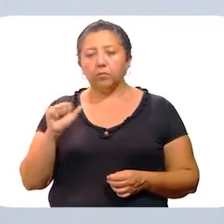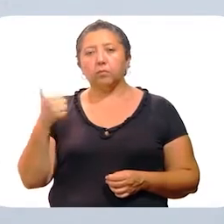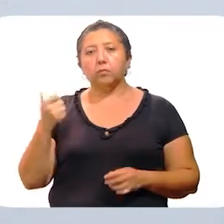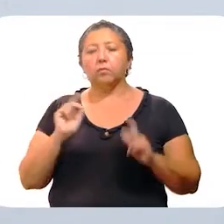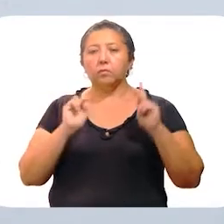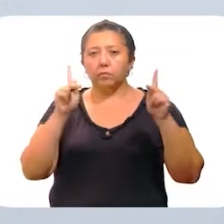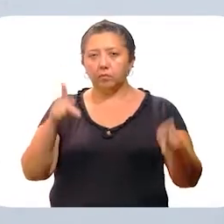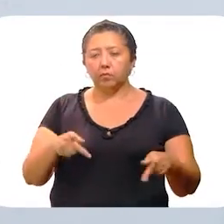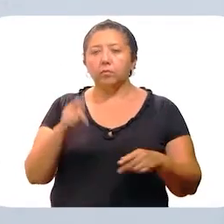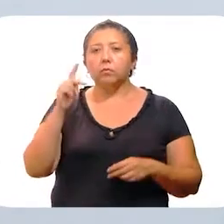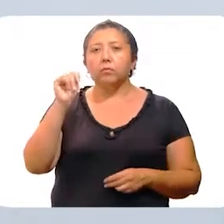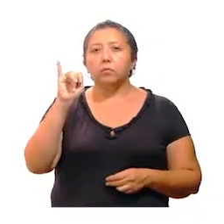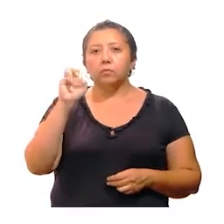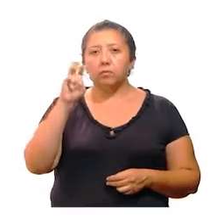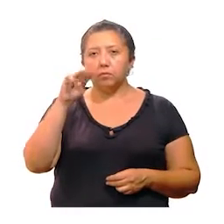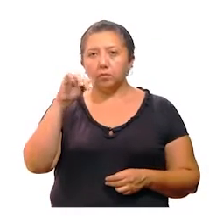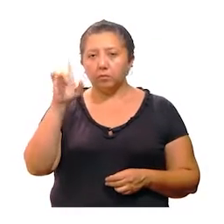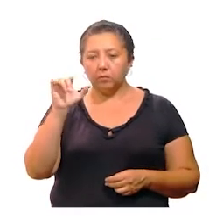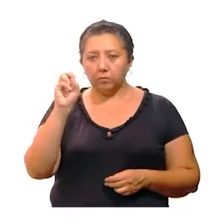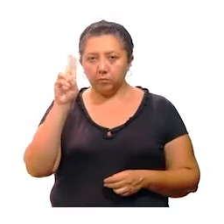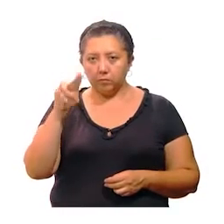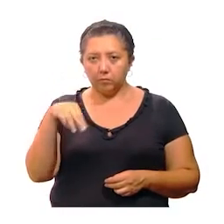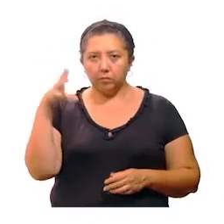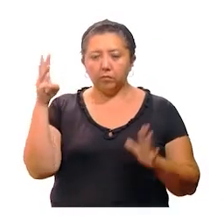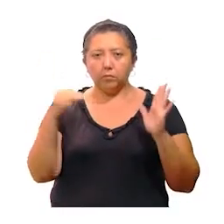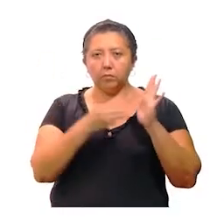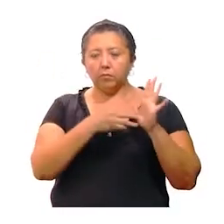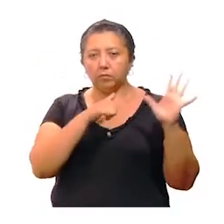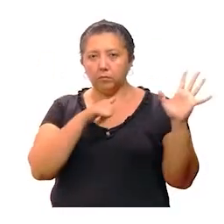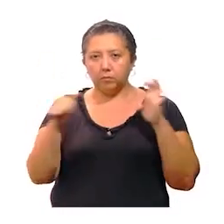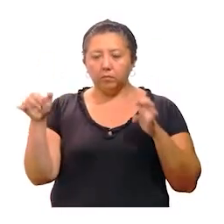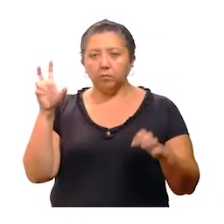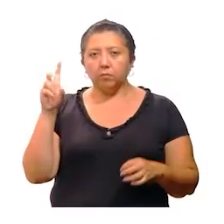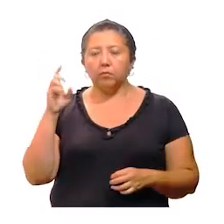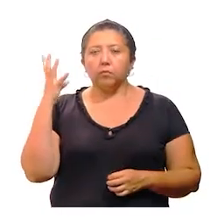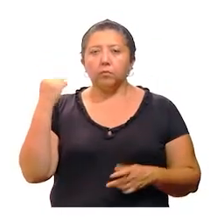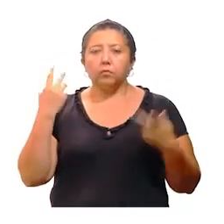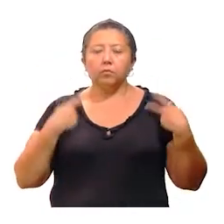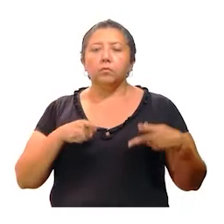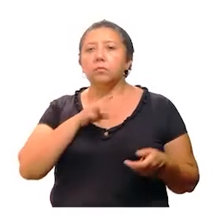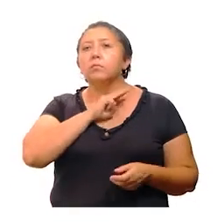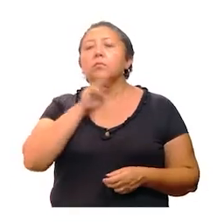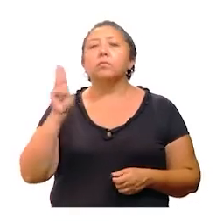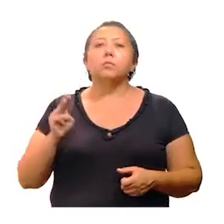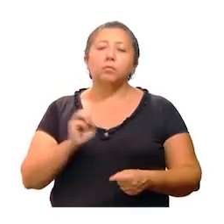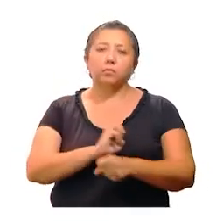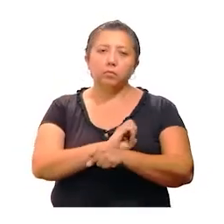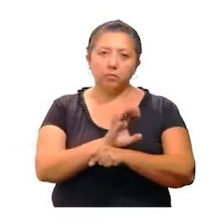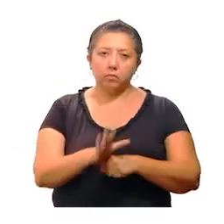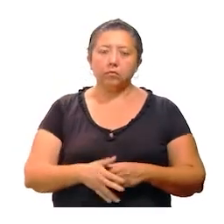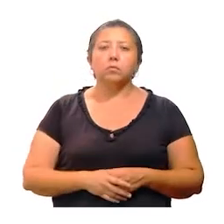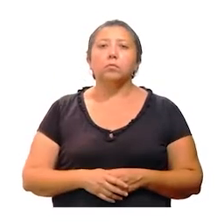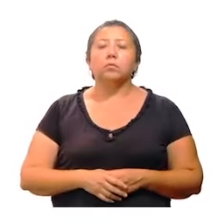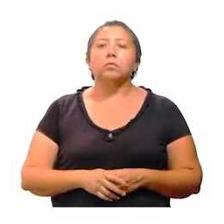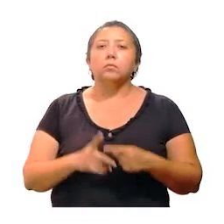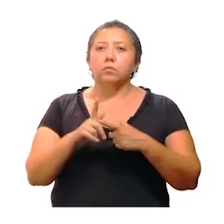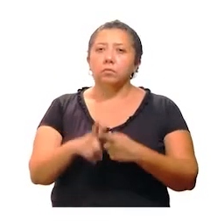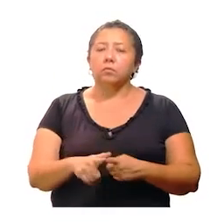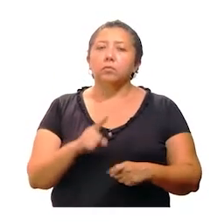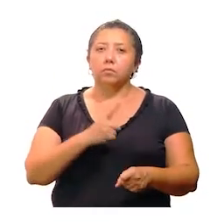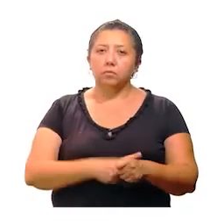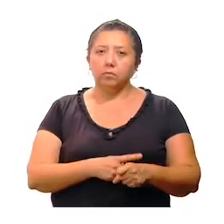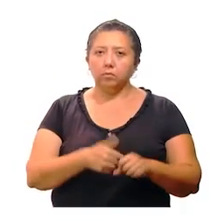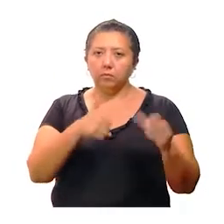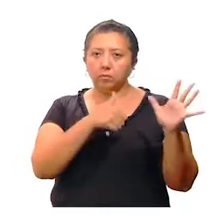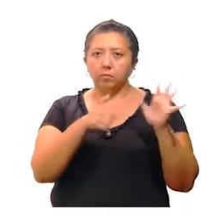en Progreso y 1 en Temozón. En total son 3,639 las personas fallecidas a causa del coronavirus. De los casos